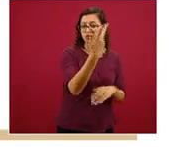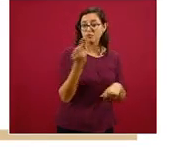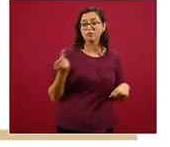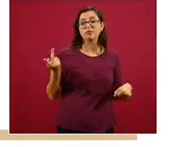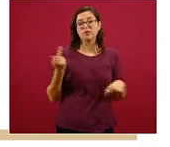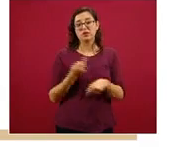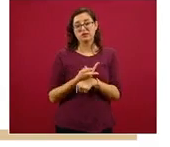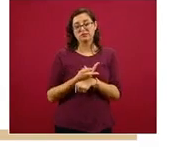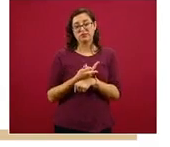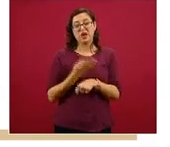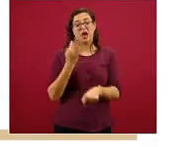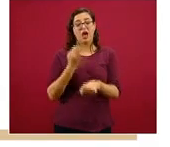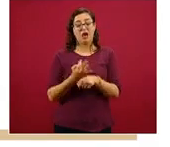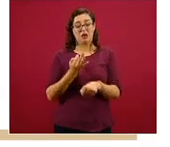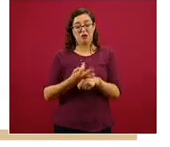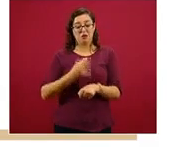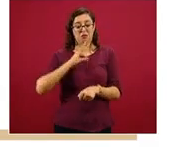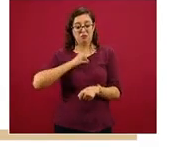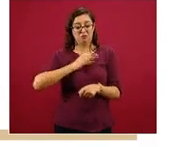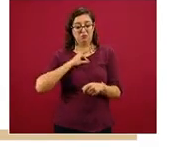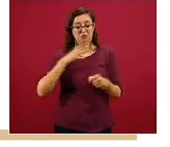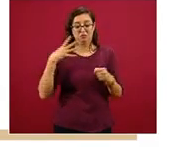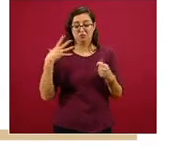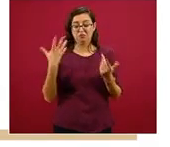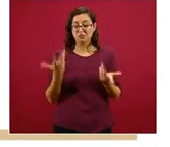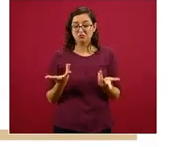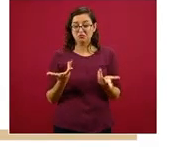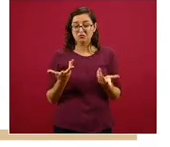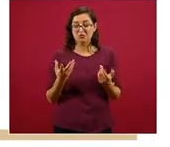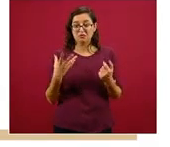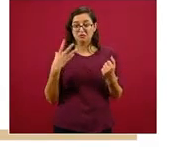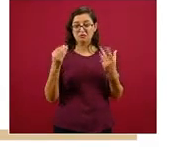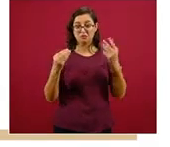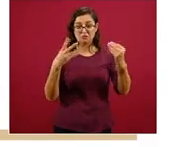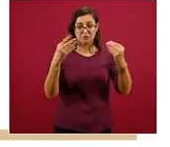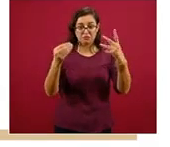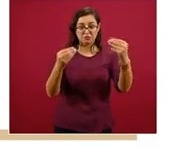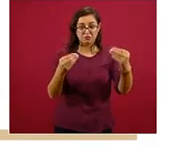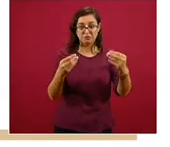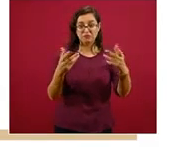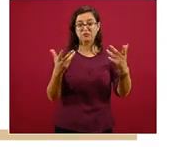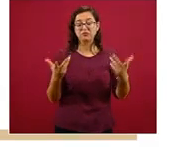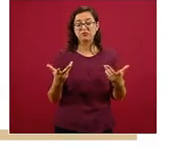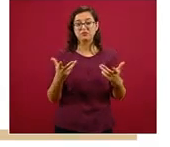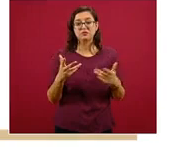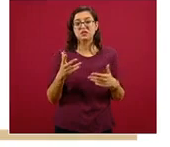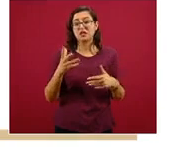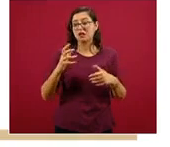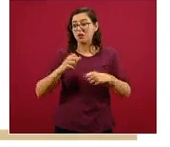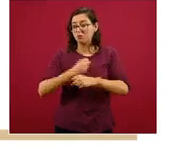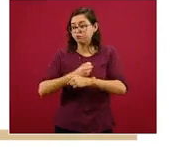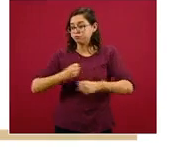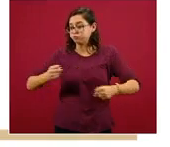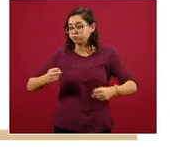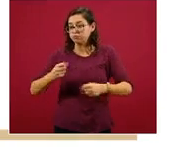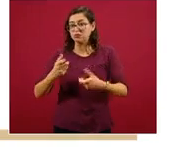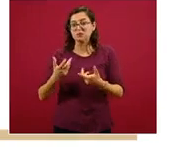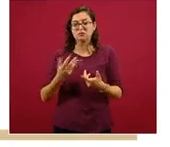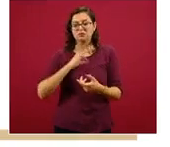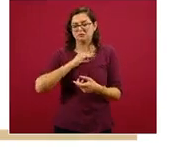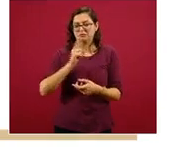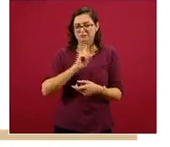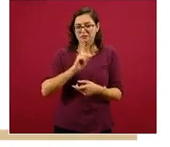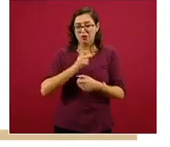de la epidemia de obesidad y sobrepeso, resultado de este cambio de las dietas saludables a las dietas